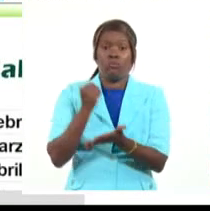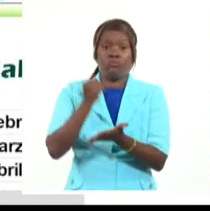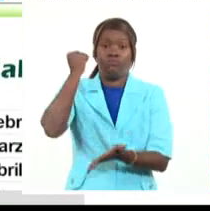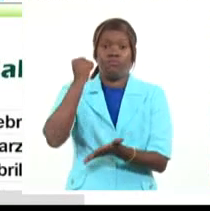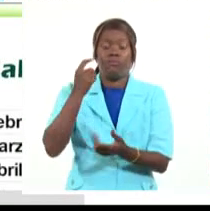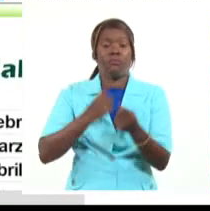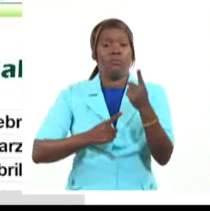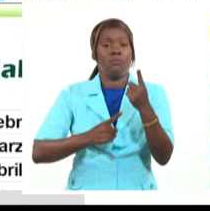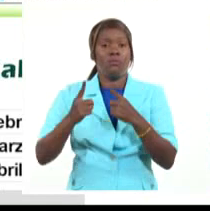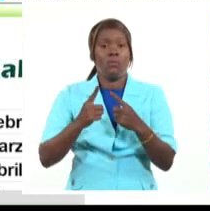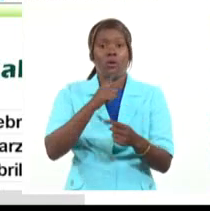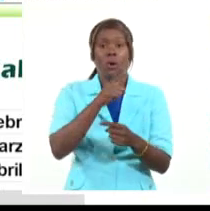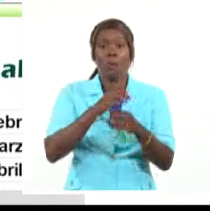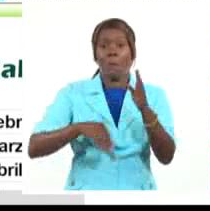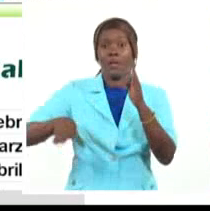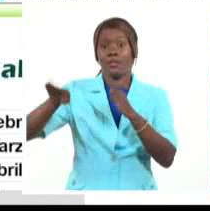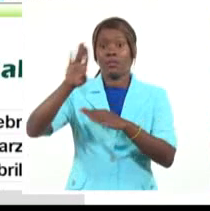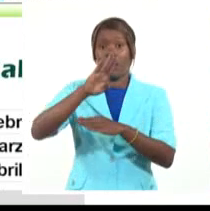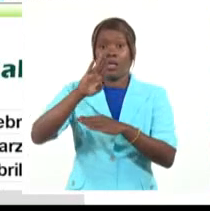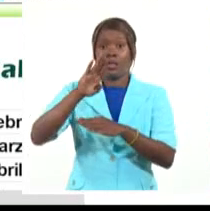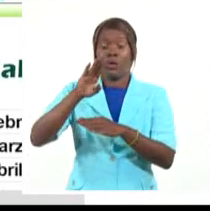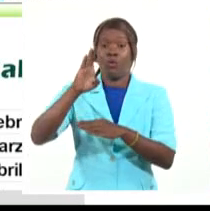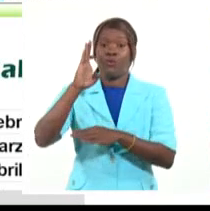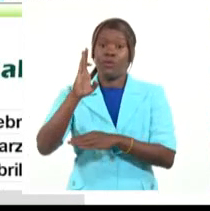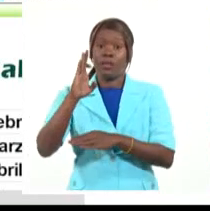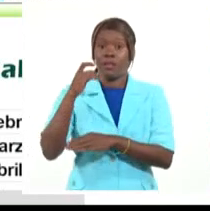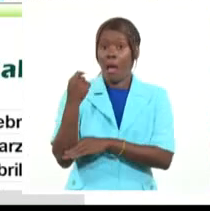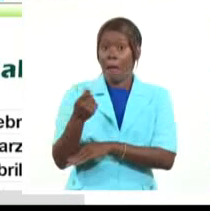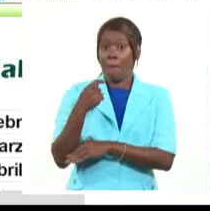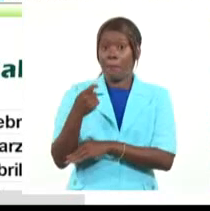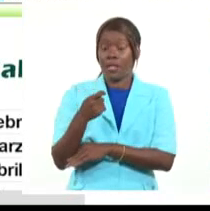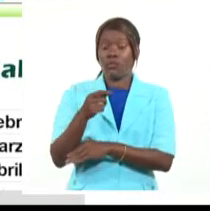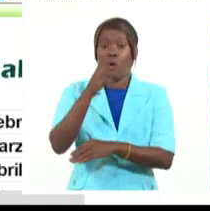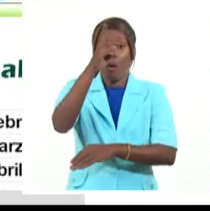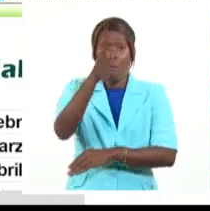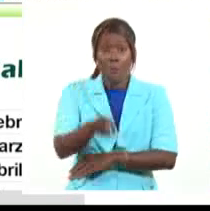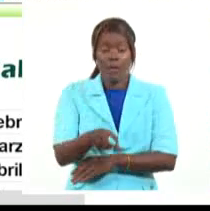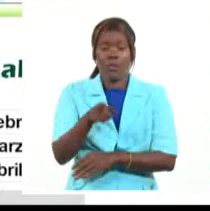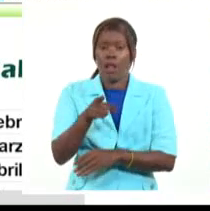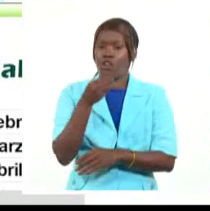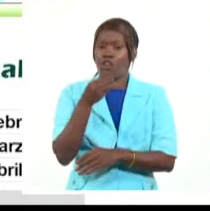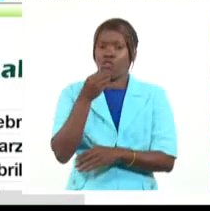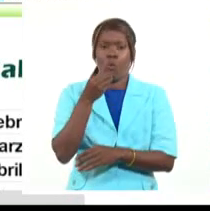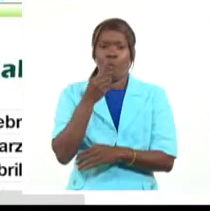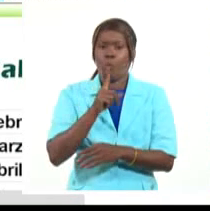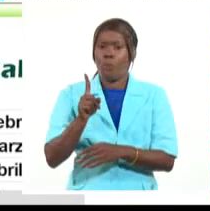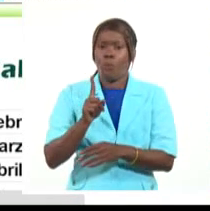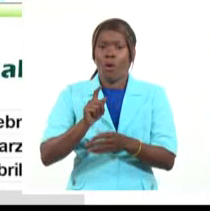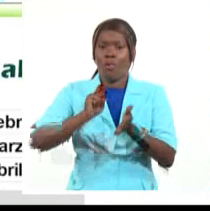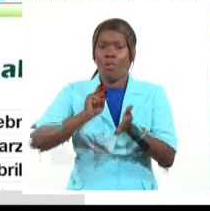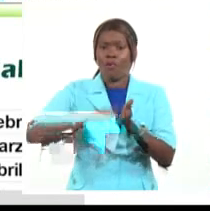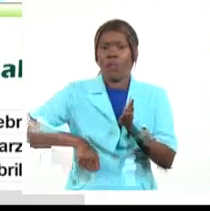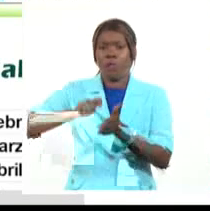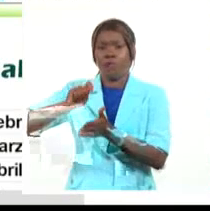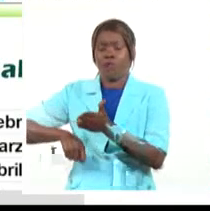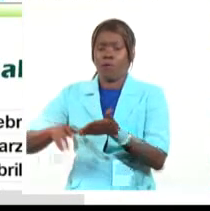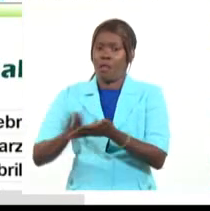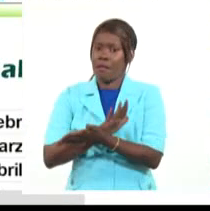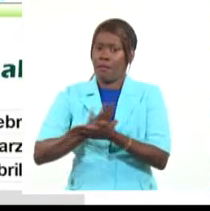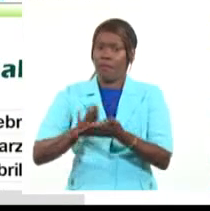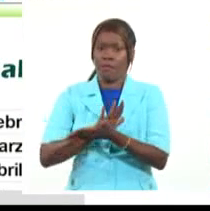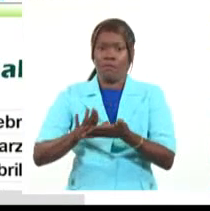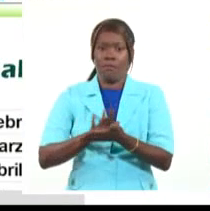previa del Ministerio de Finanzas y Precios y el Consejo de Ministros, dado que el Banco Nacional de Cuba no puede,